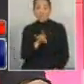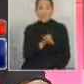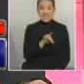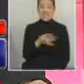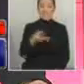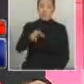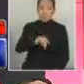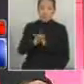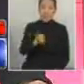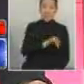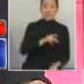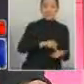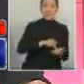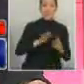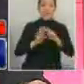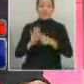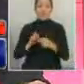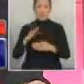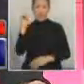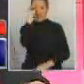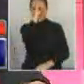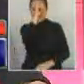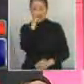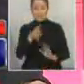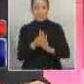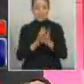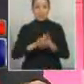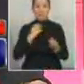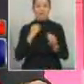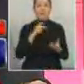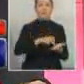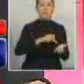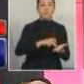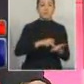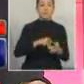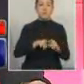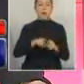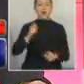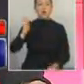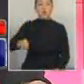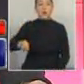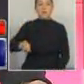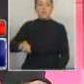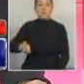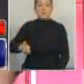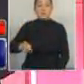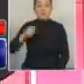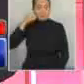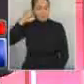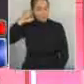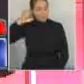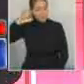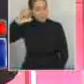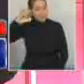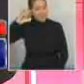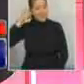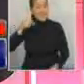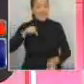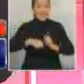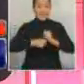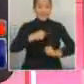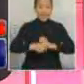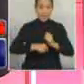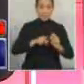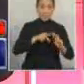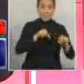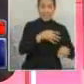los parlamentarios es la reforma más difícil de todas, porque los parlamentarios son juez y parte. Claro, son incumbentes. Absolutamente, y por eso se hace este año, y por